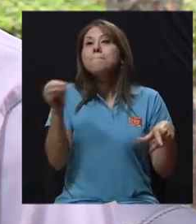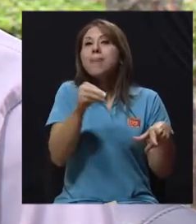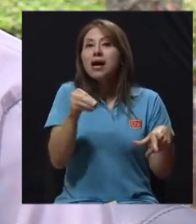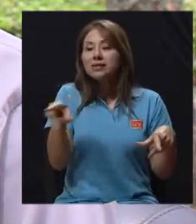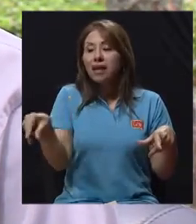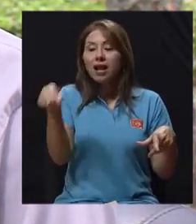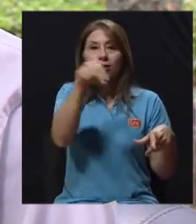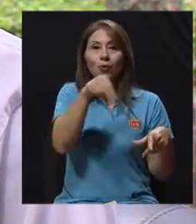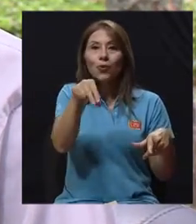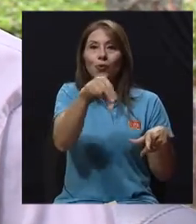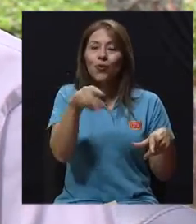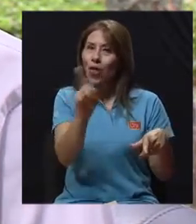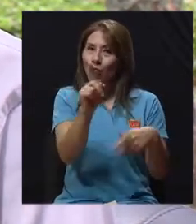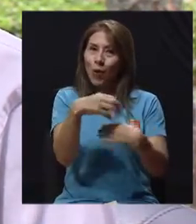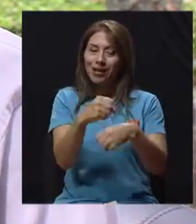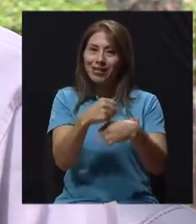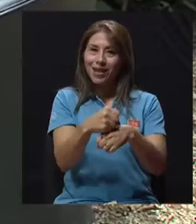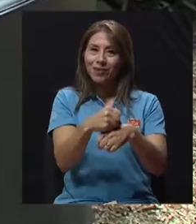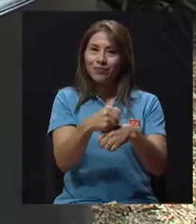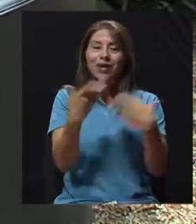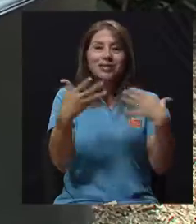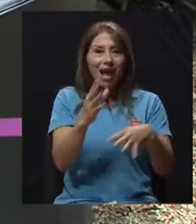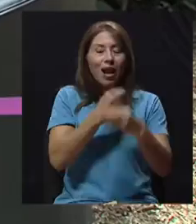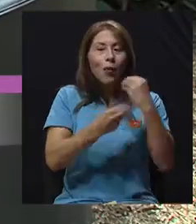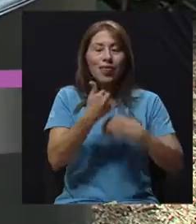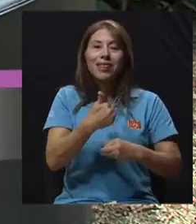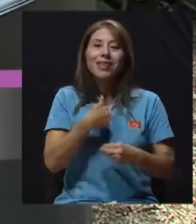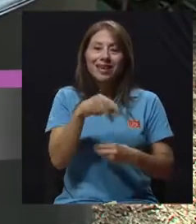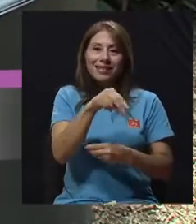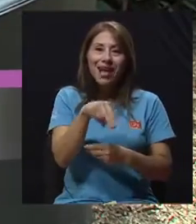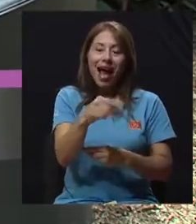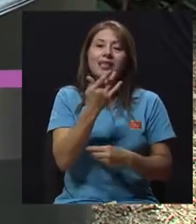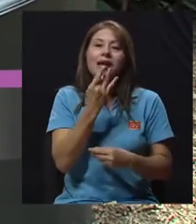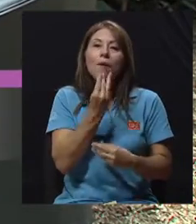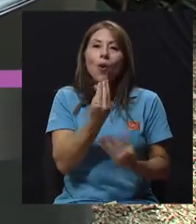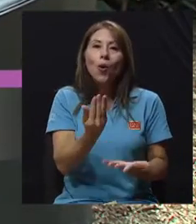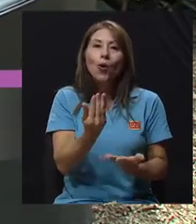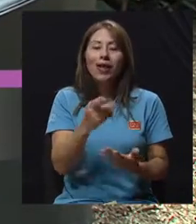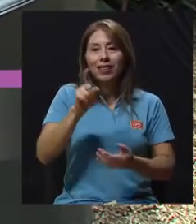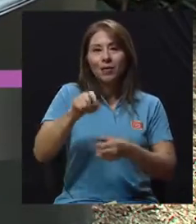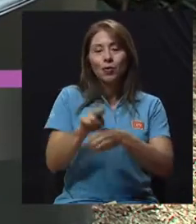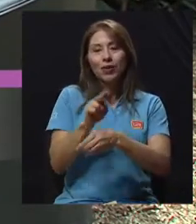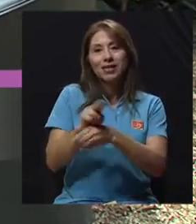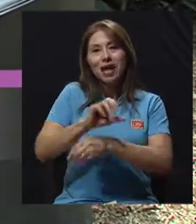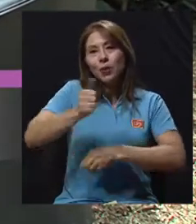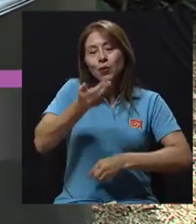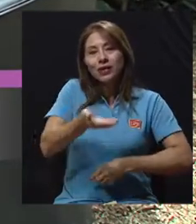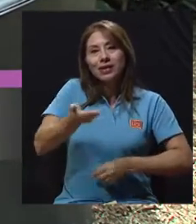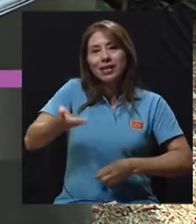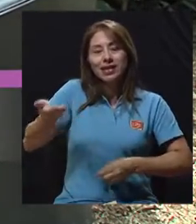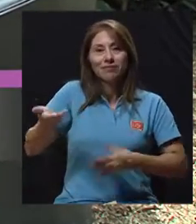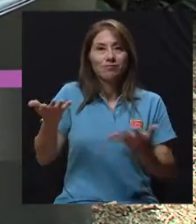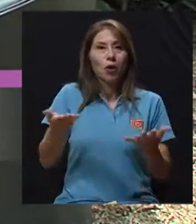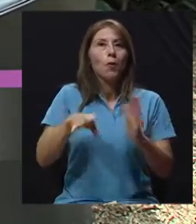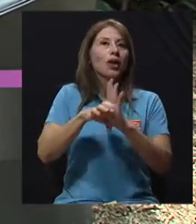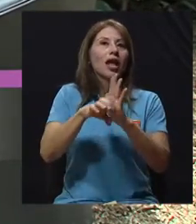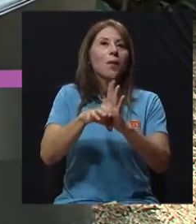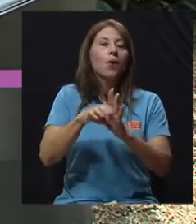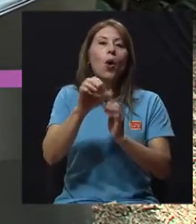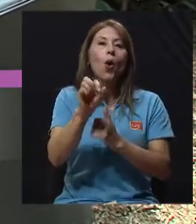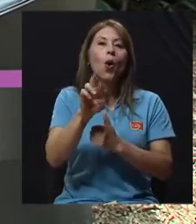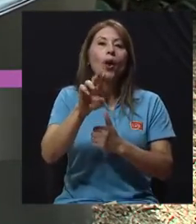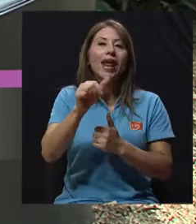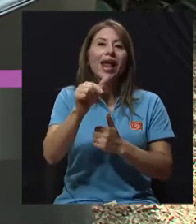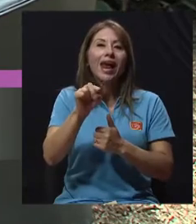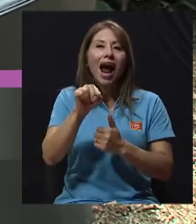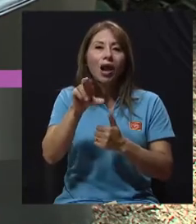Toda la comida ya tiene un poco de sal y de sabor. Tratar de utilizar algunos otros elementos de la cocina para darle sabor, especies